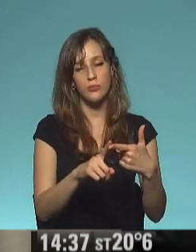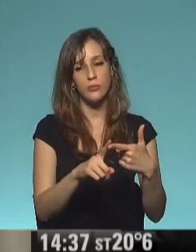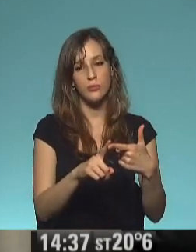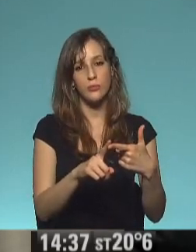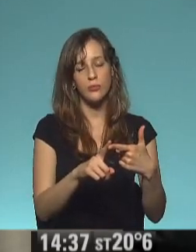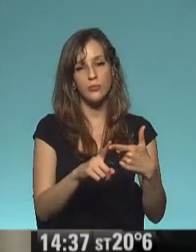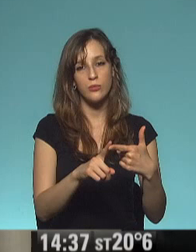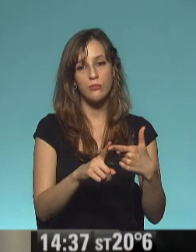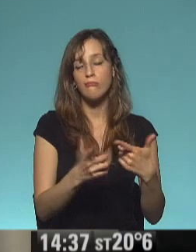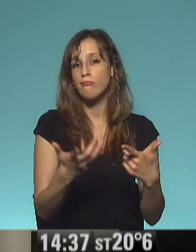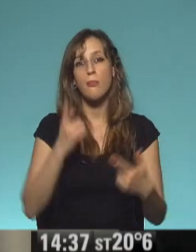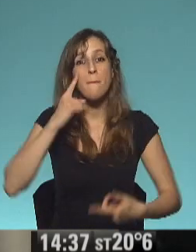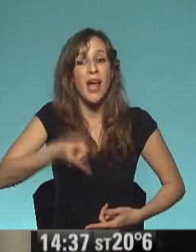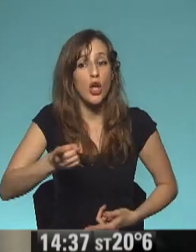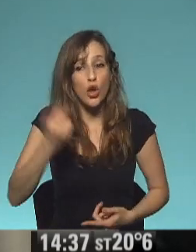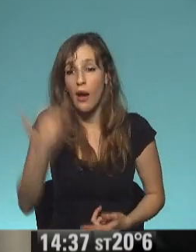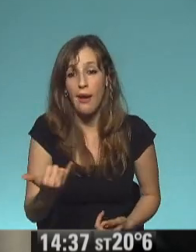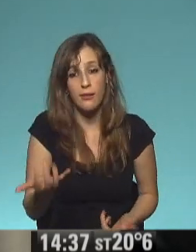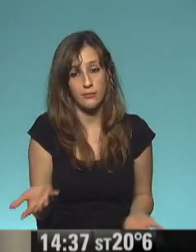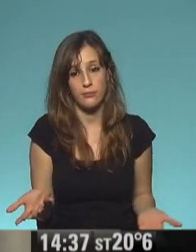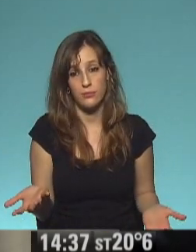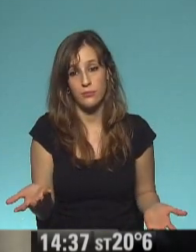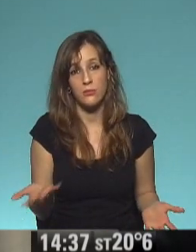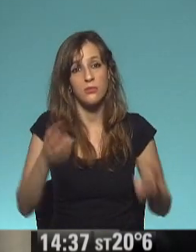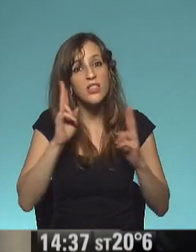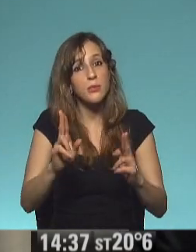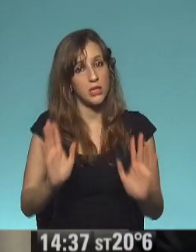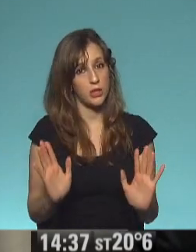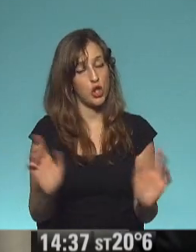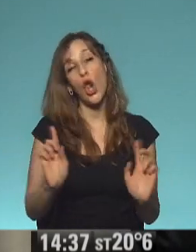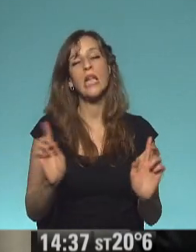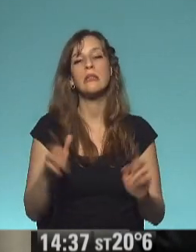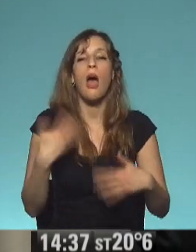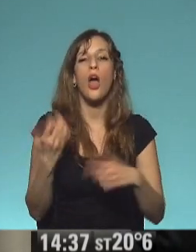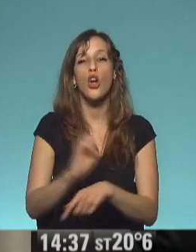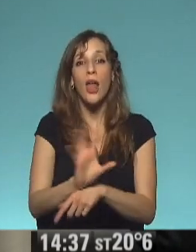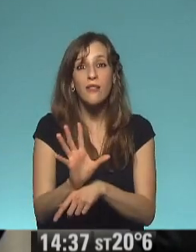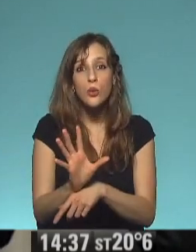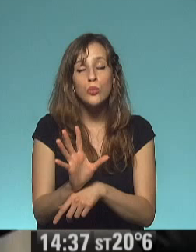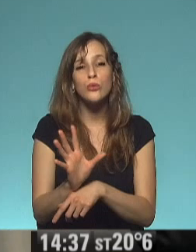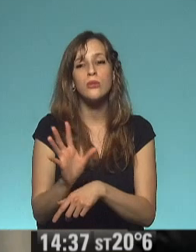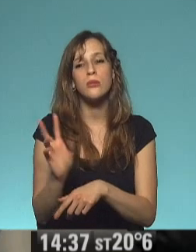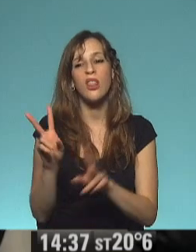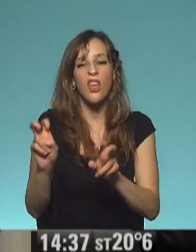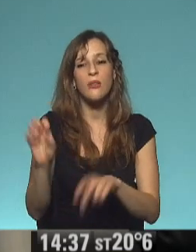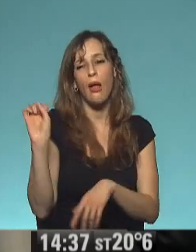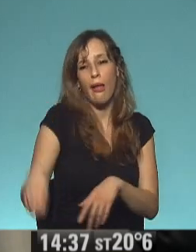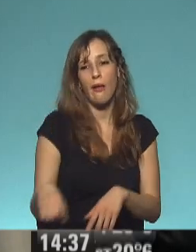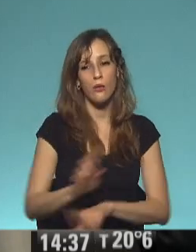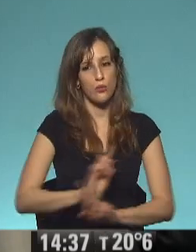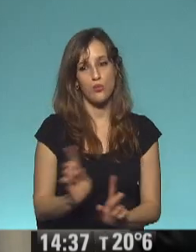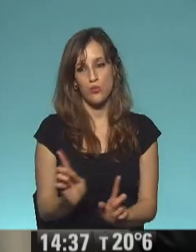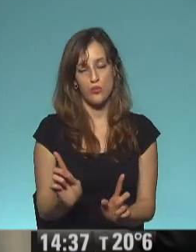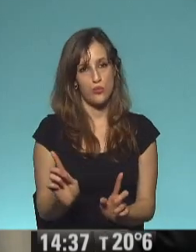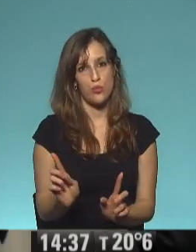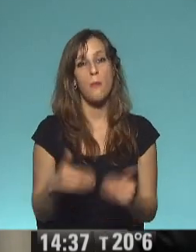que el riesgo existe. Y no se hizo el distraído frente a ese riesgo. Por eso siguió trabajando en la